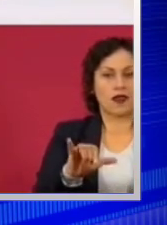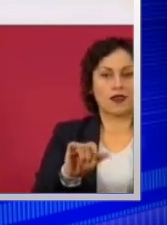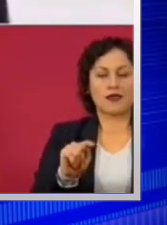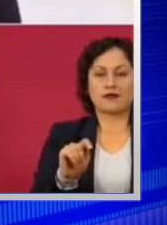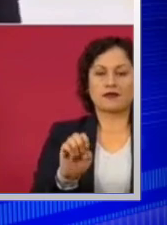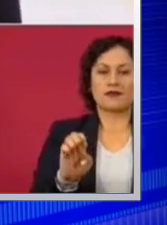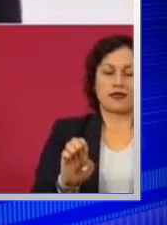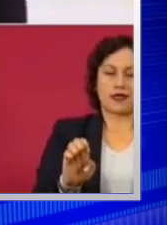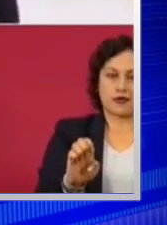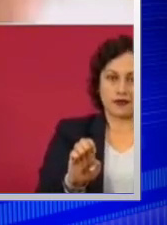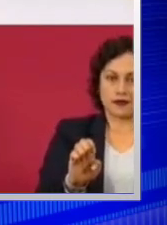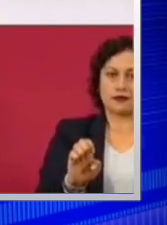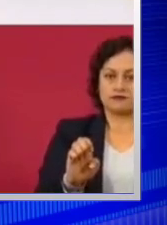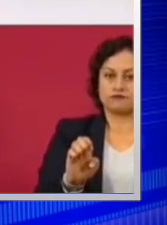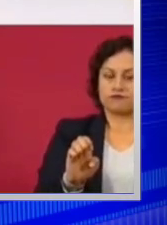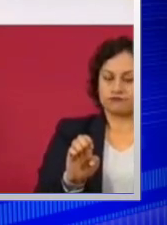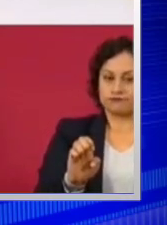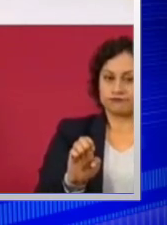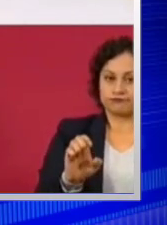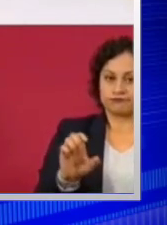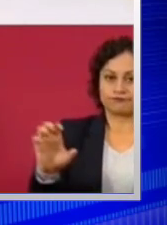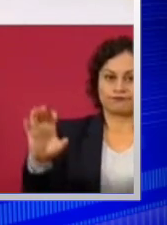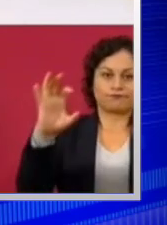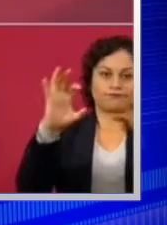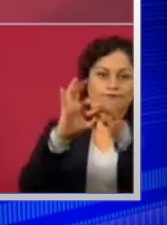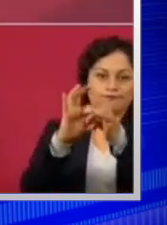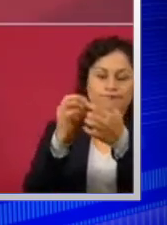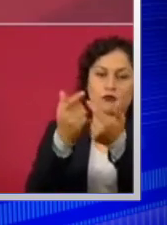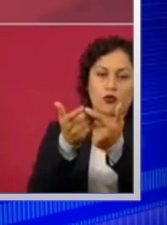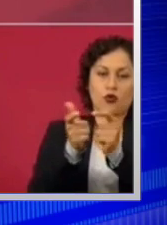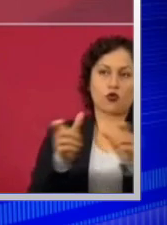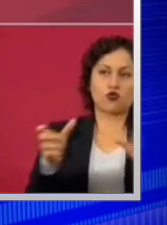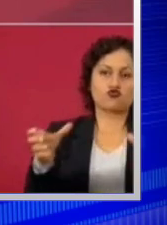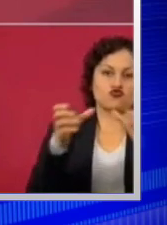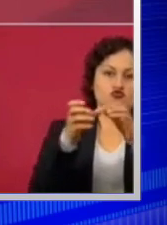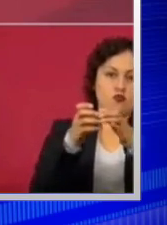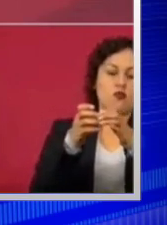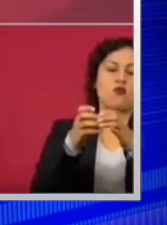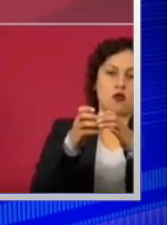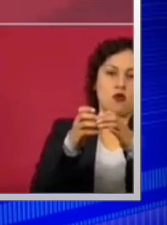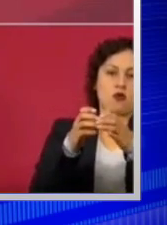a la mafia del poder político y económico